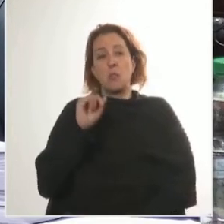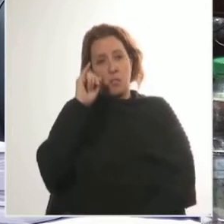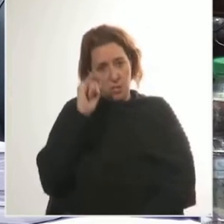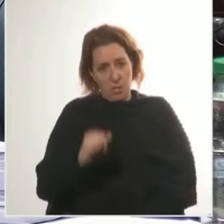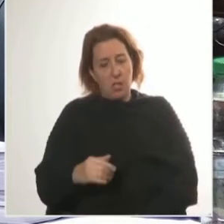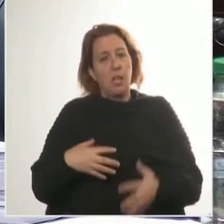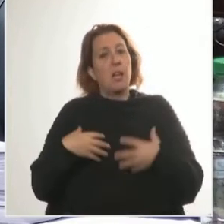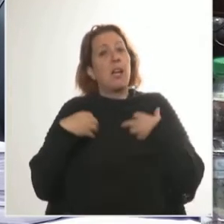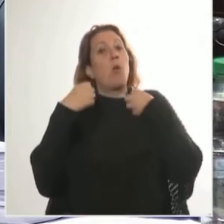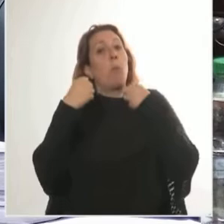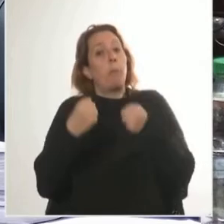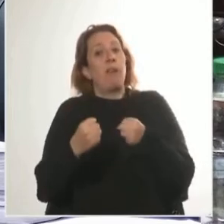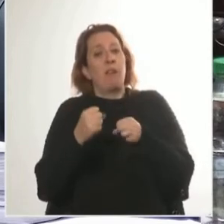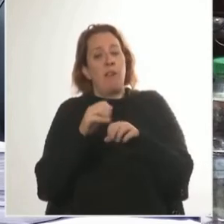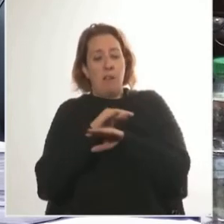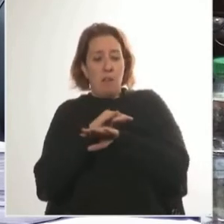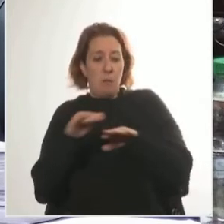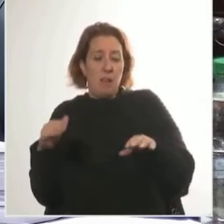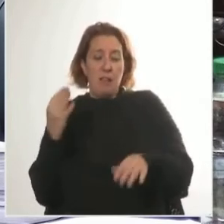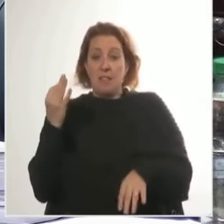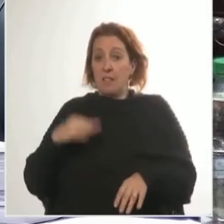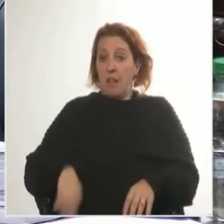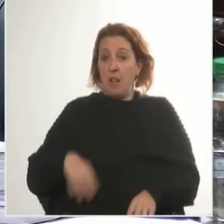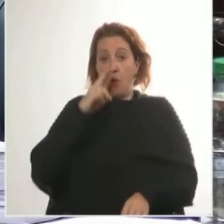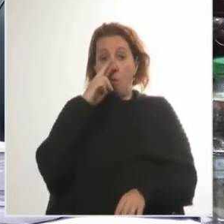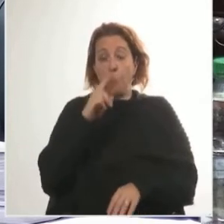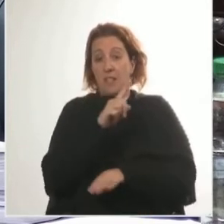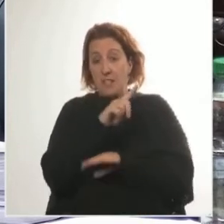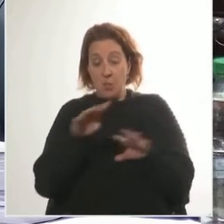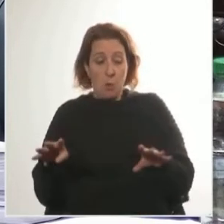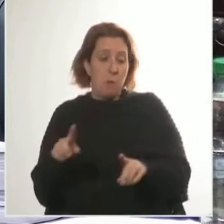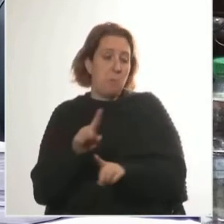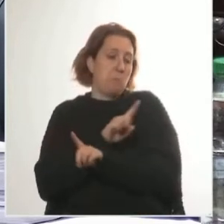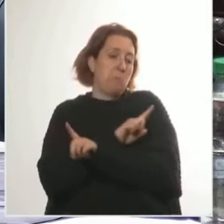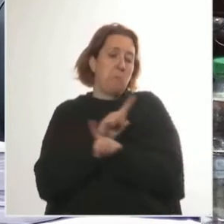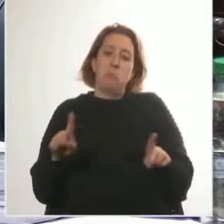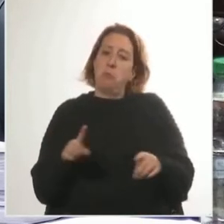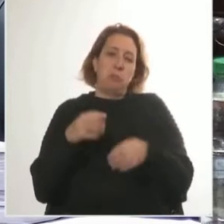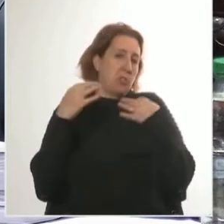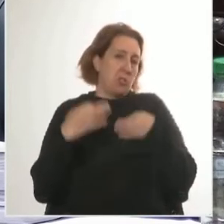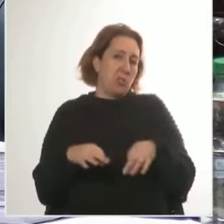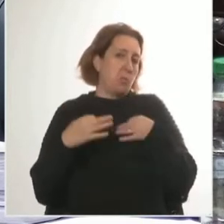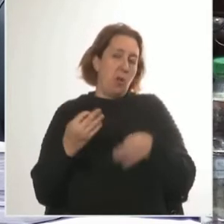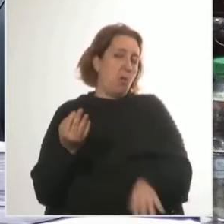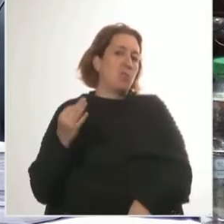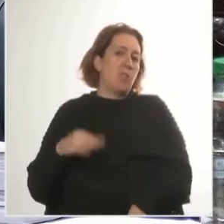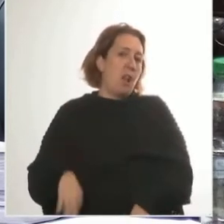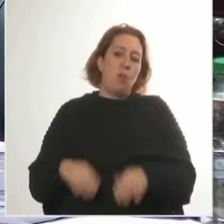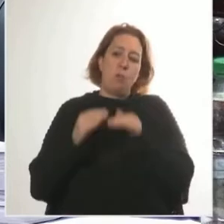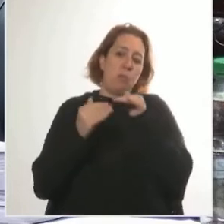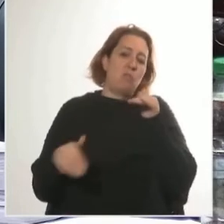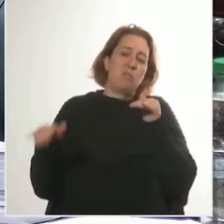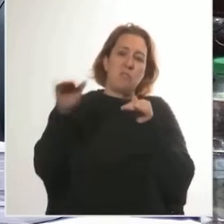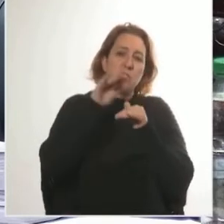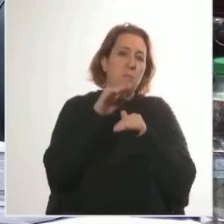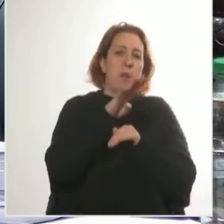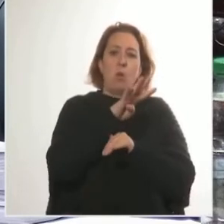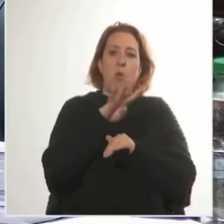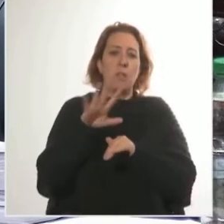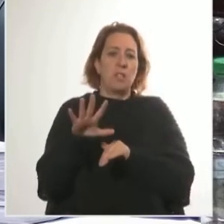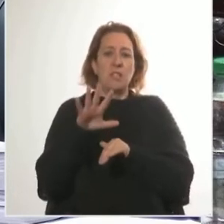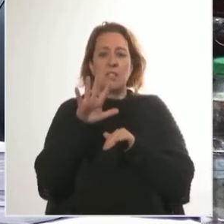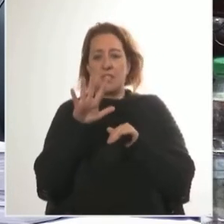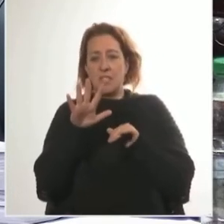el nivel de salario de 2019, no está asegurado que salarios por encima de los 45 o 50